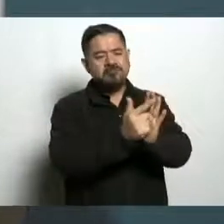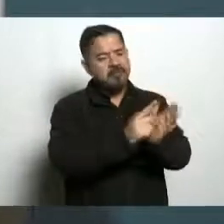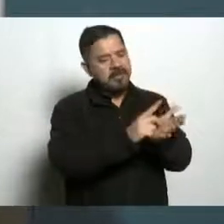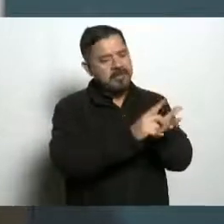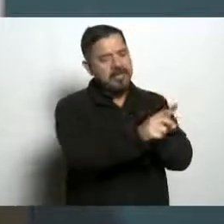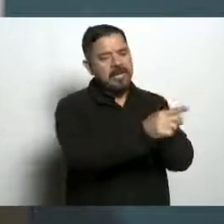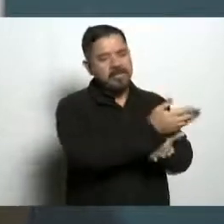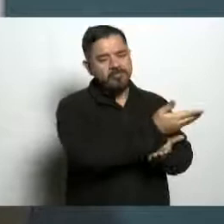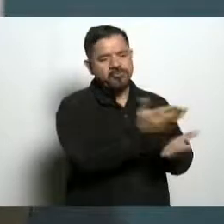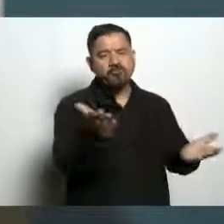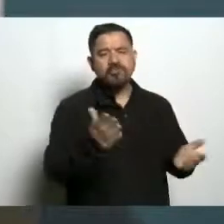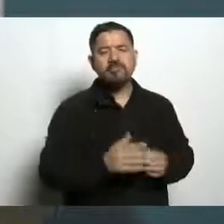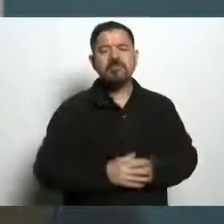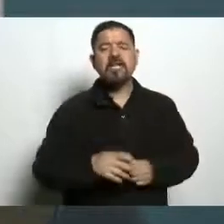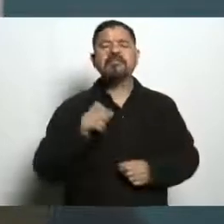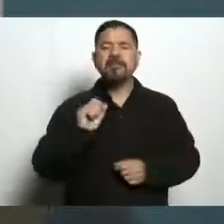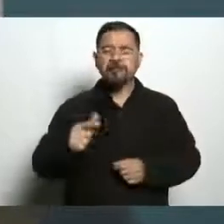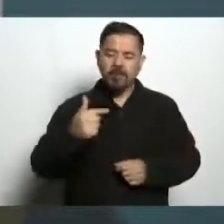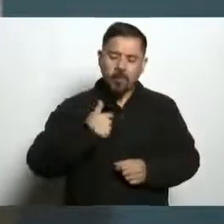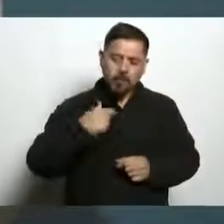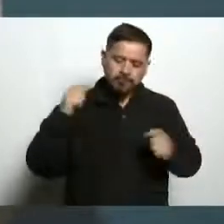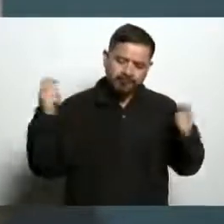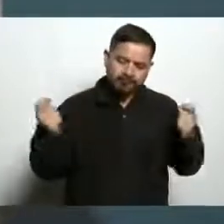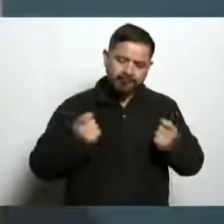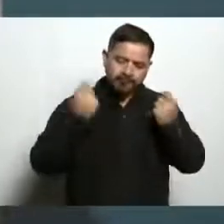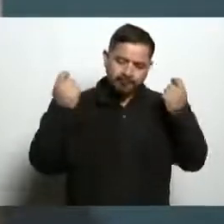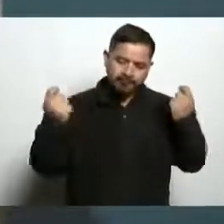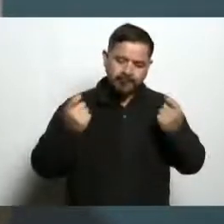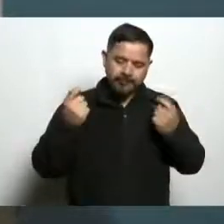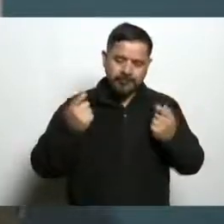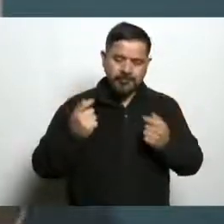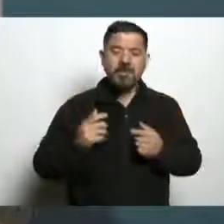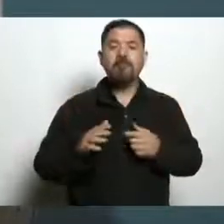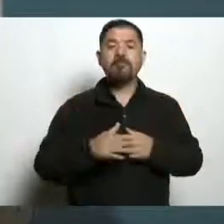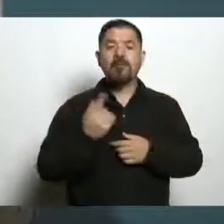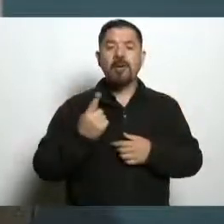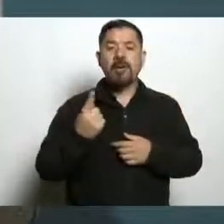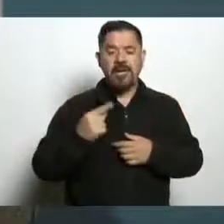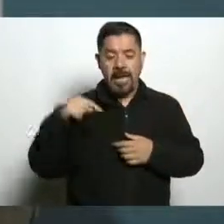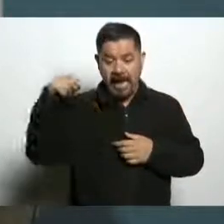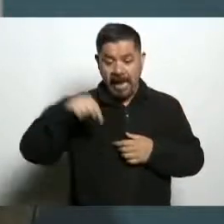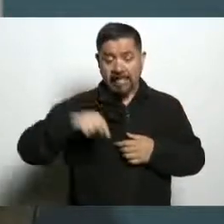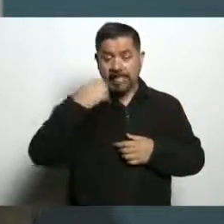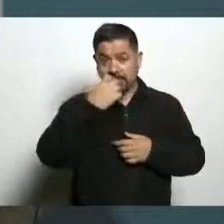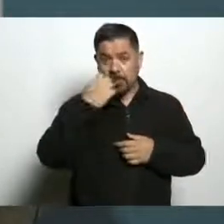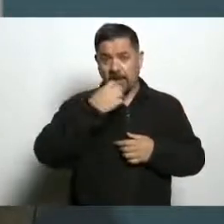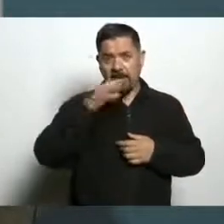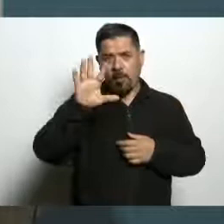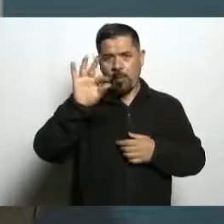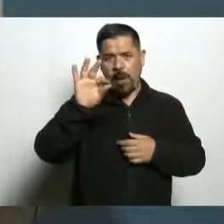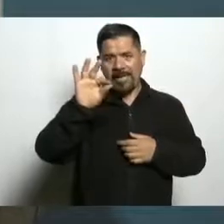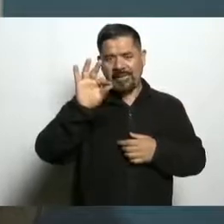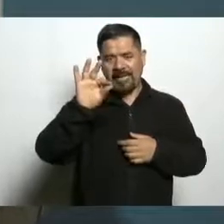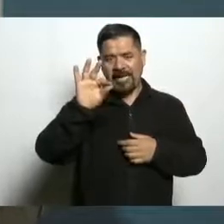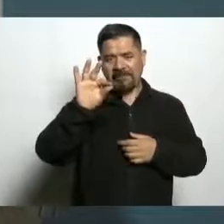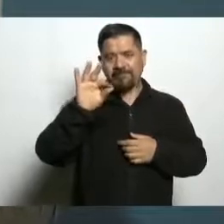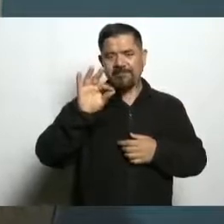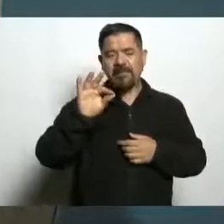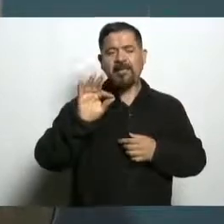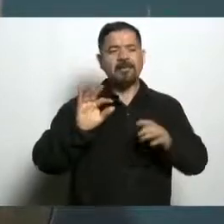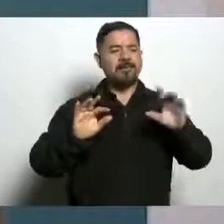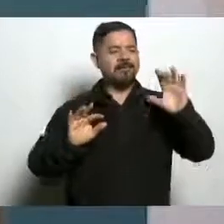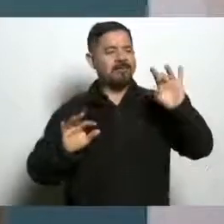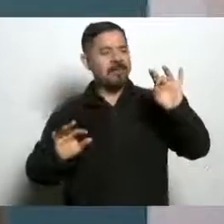También yo celebro que ya de las 40 escuelas que hay en el municipio de Cananea, en